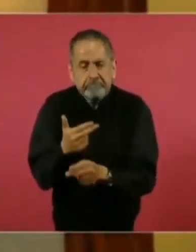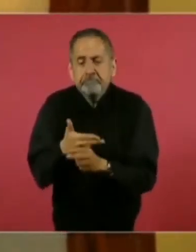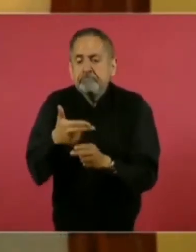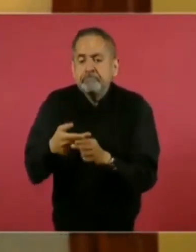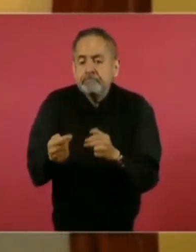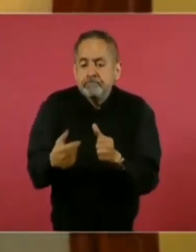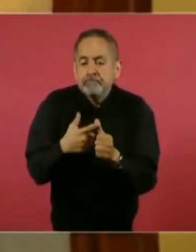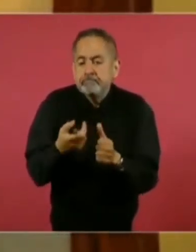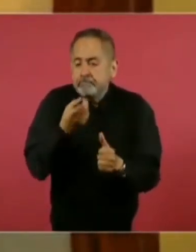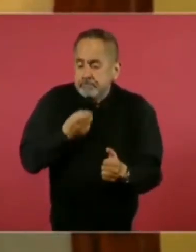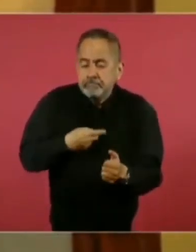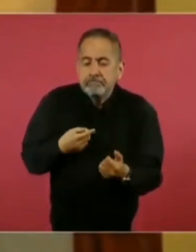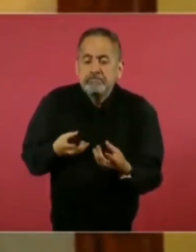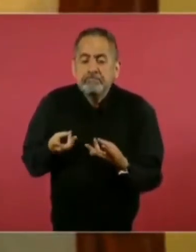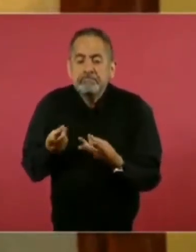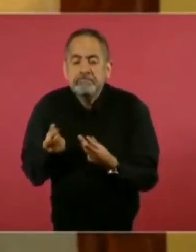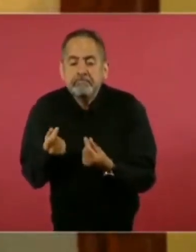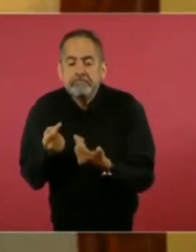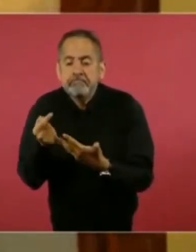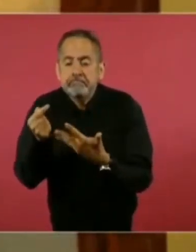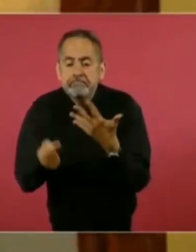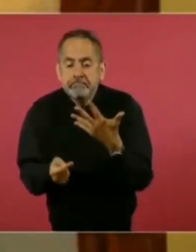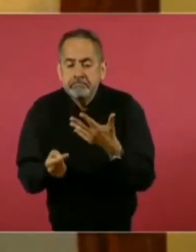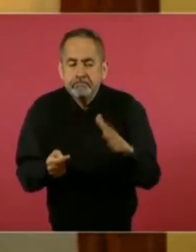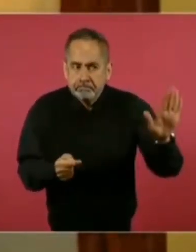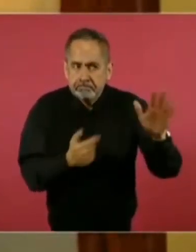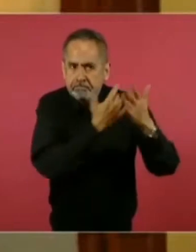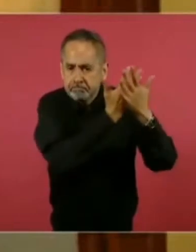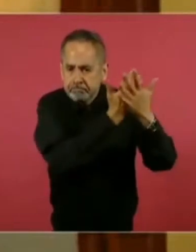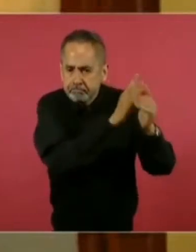vamos a esperar